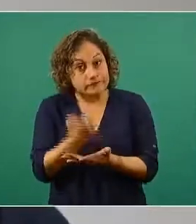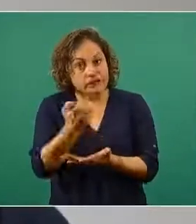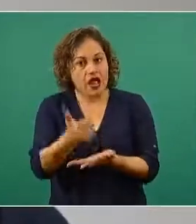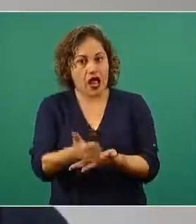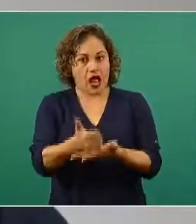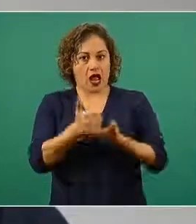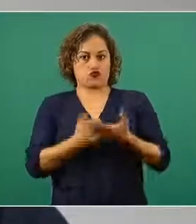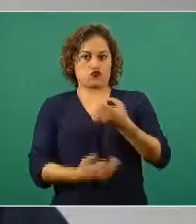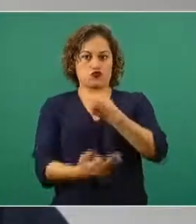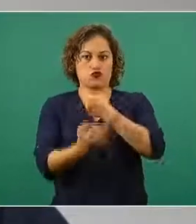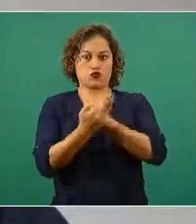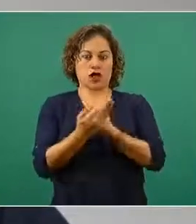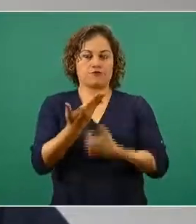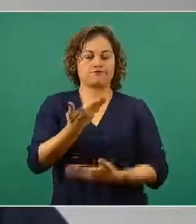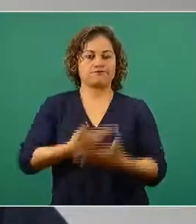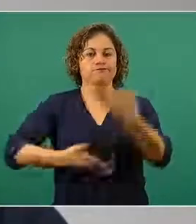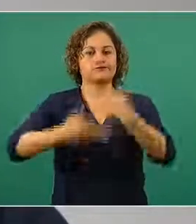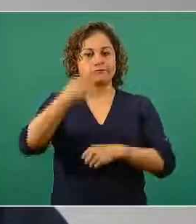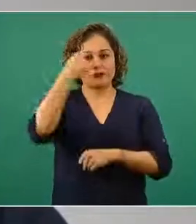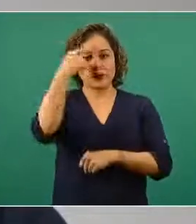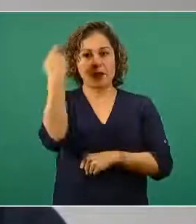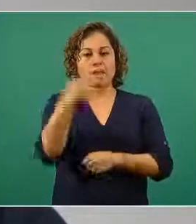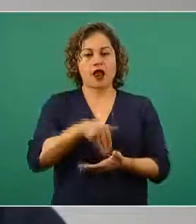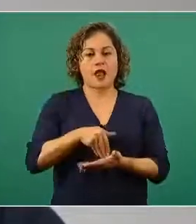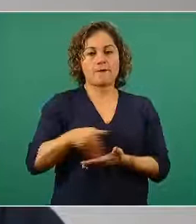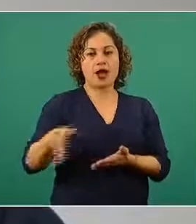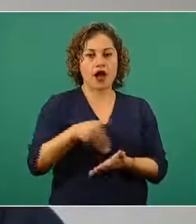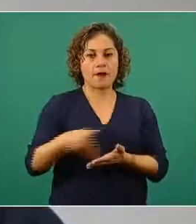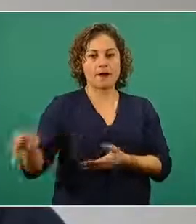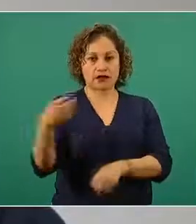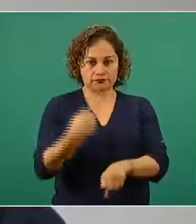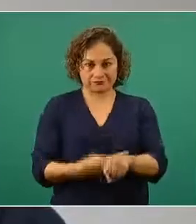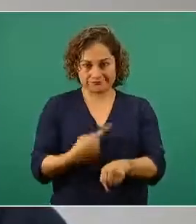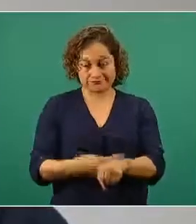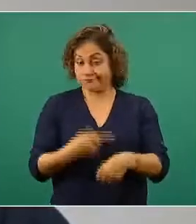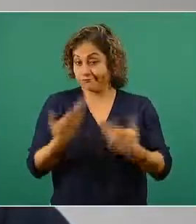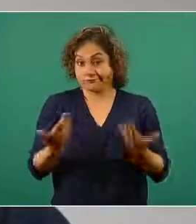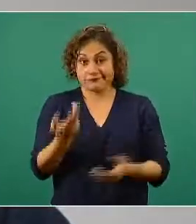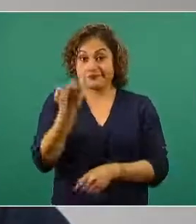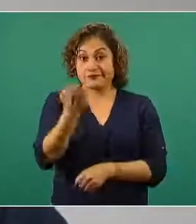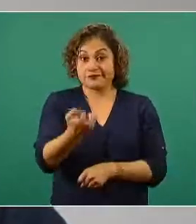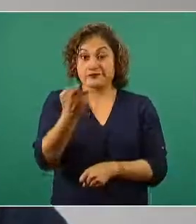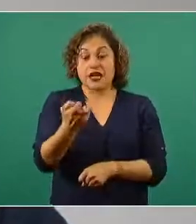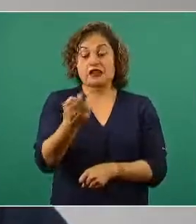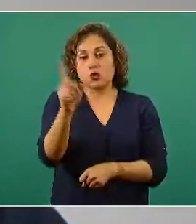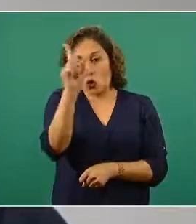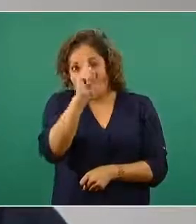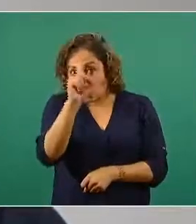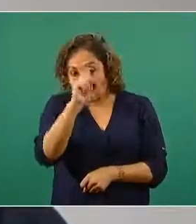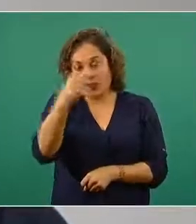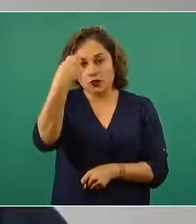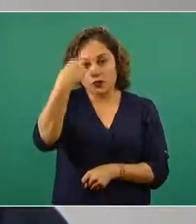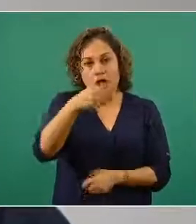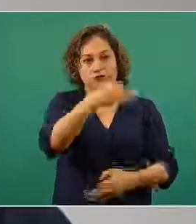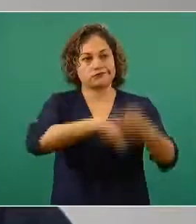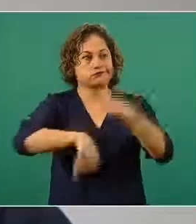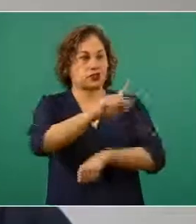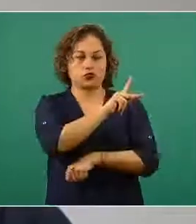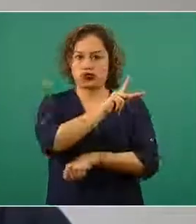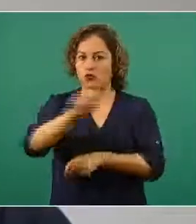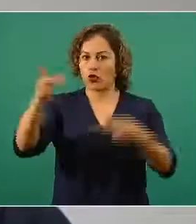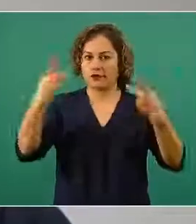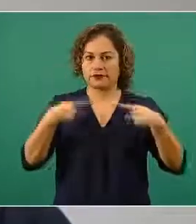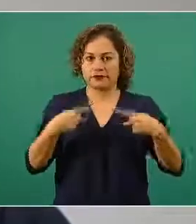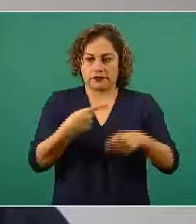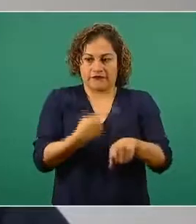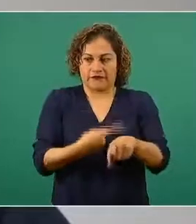respuesta adecuada para efectos de combatir la enfermedad, y esto es una recomendación, de hecho, para todas las personas que en su momento están